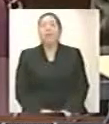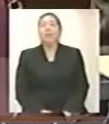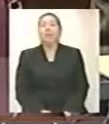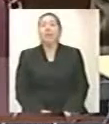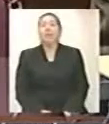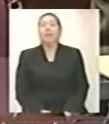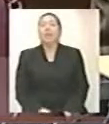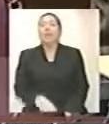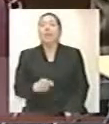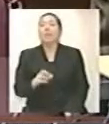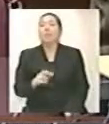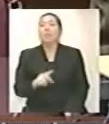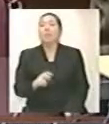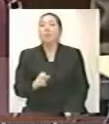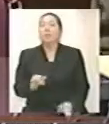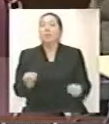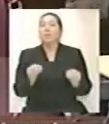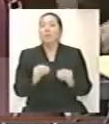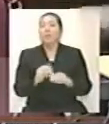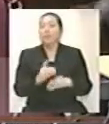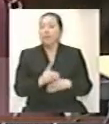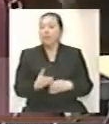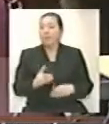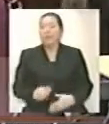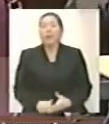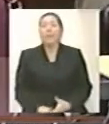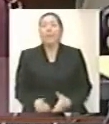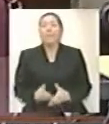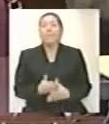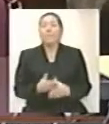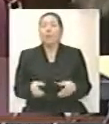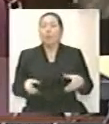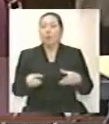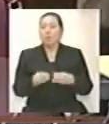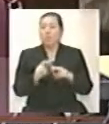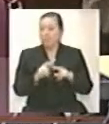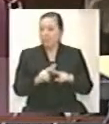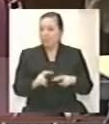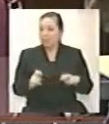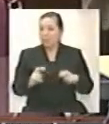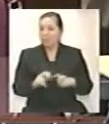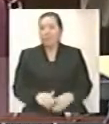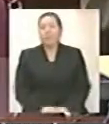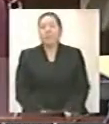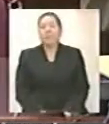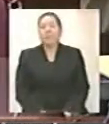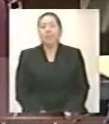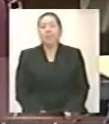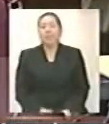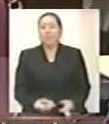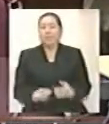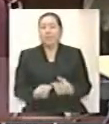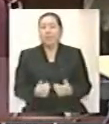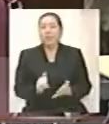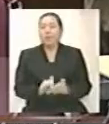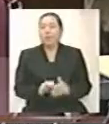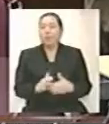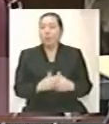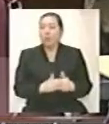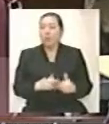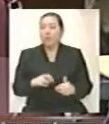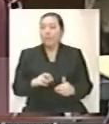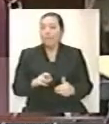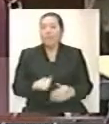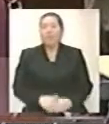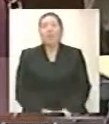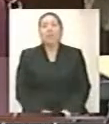la Cámara de Diputados se integra la Comisión de Descentralización, participa en varias comisiones investigadoras de las irregularidades en la construcción de penales,